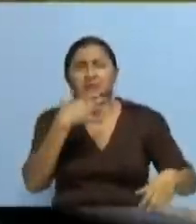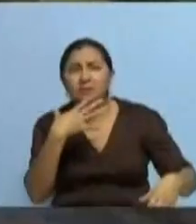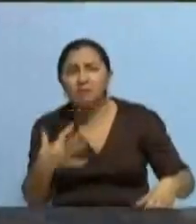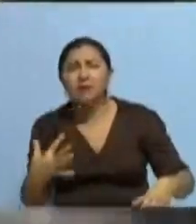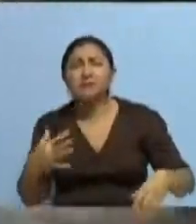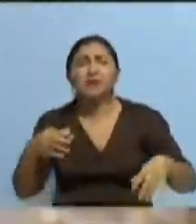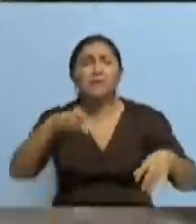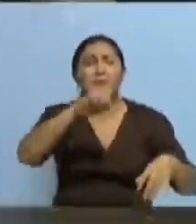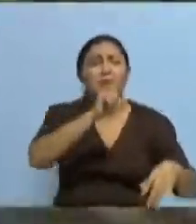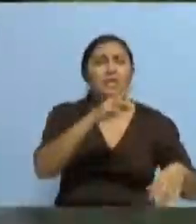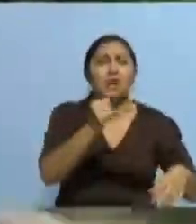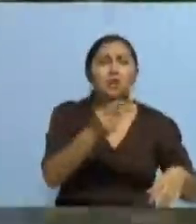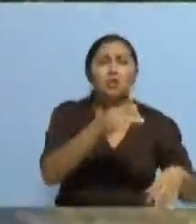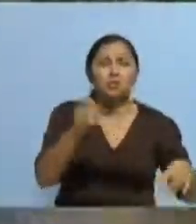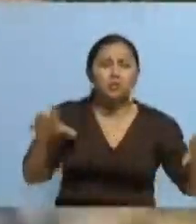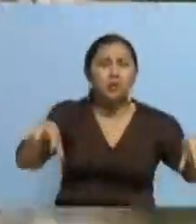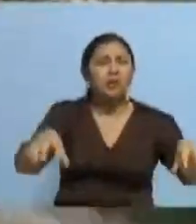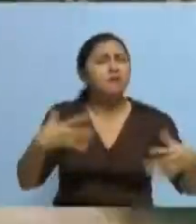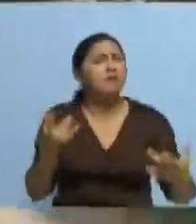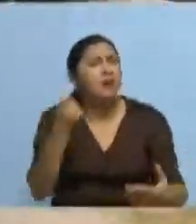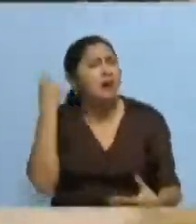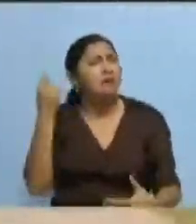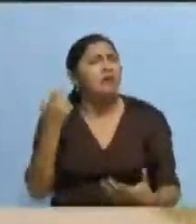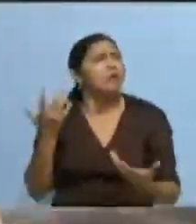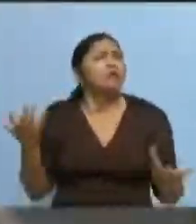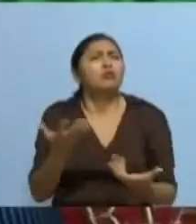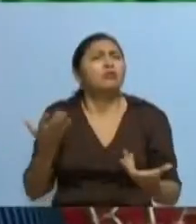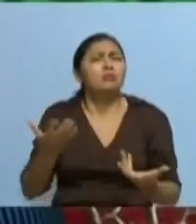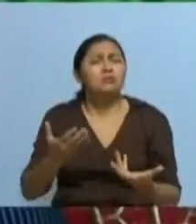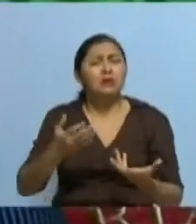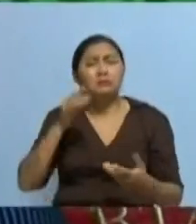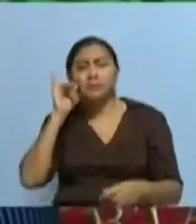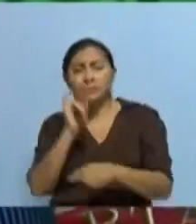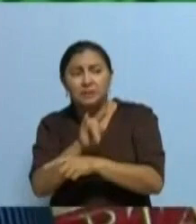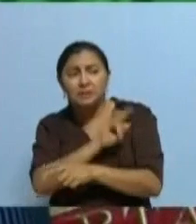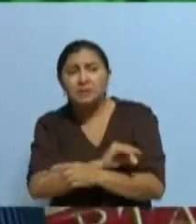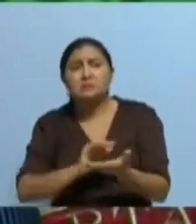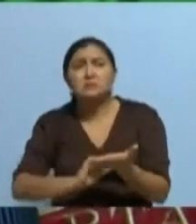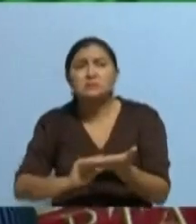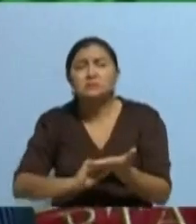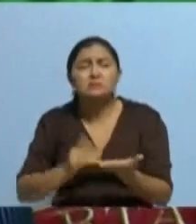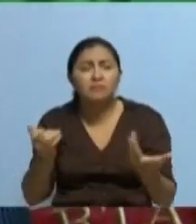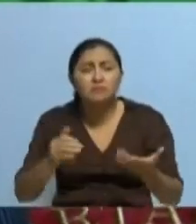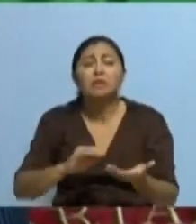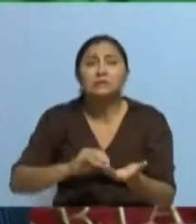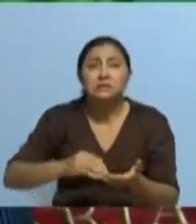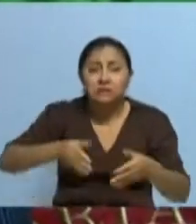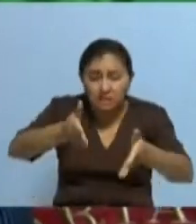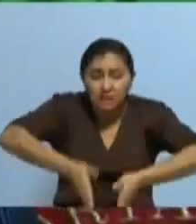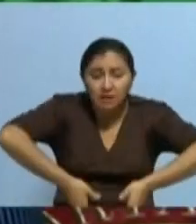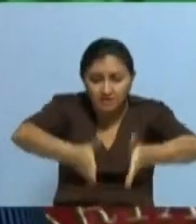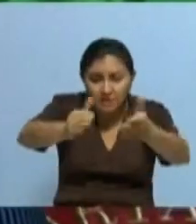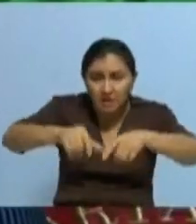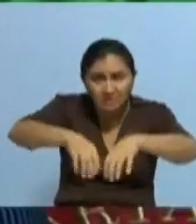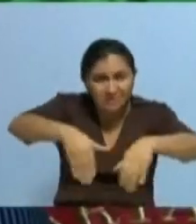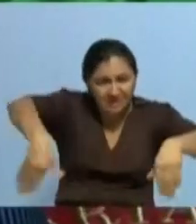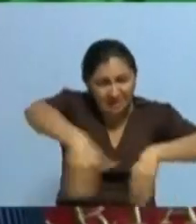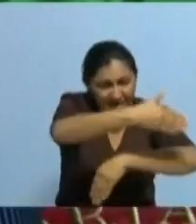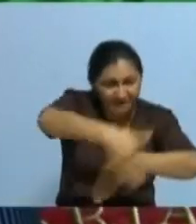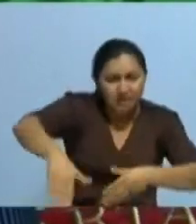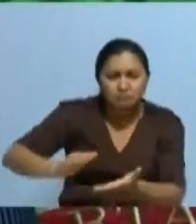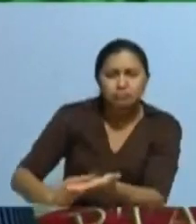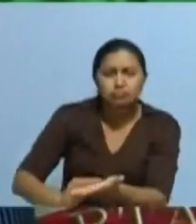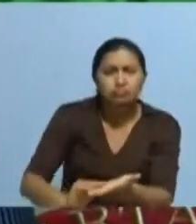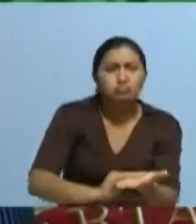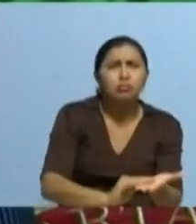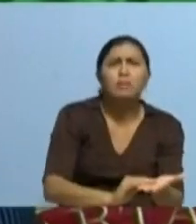colocan seguridad en la vía, ya que se encuentra en reparación. Se citó a la concesión Paraguachón Santa